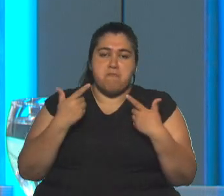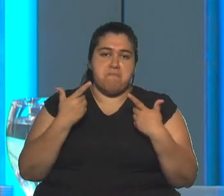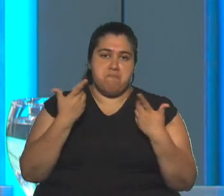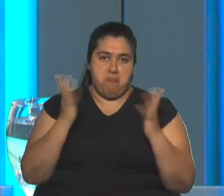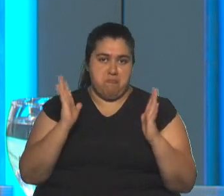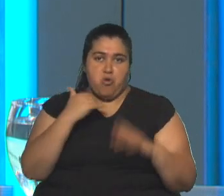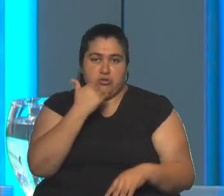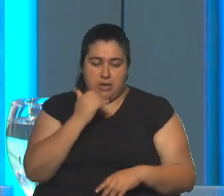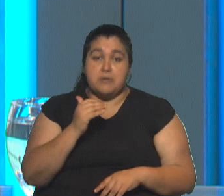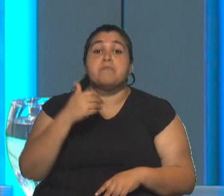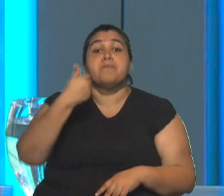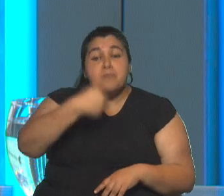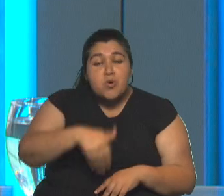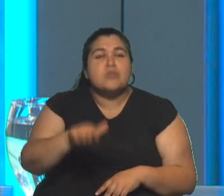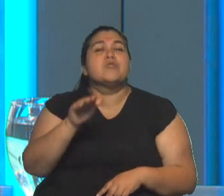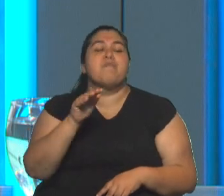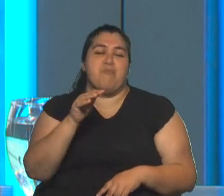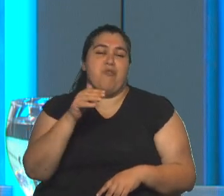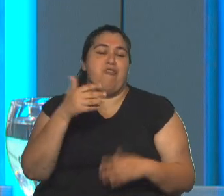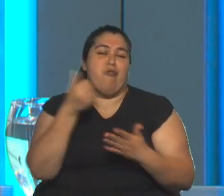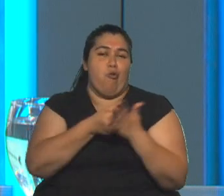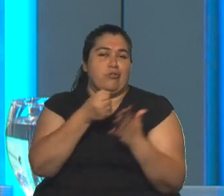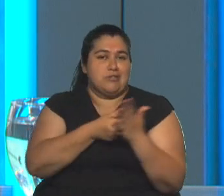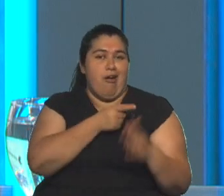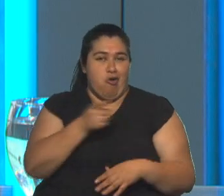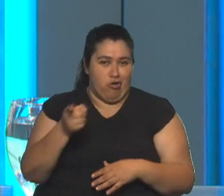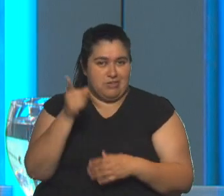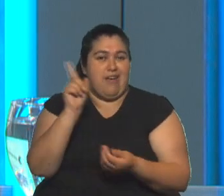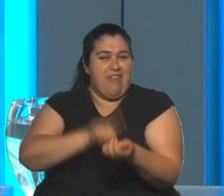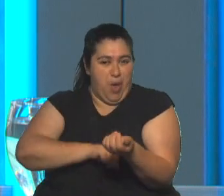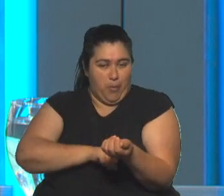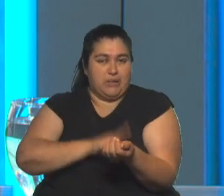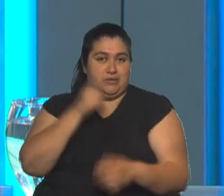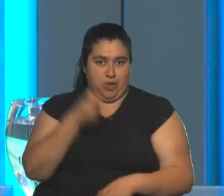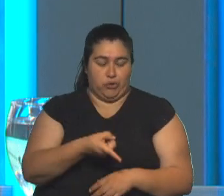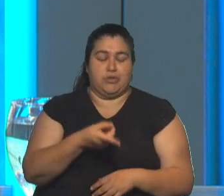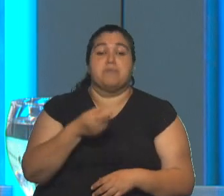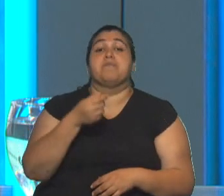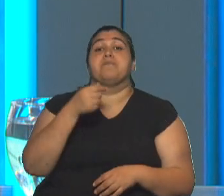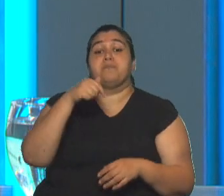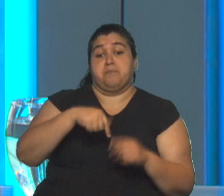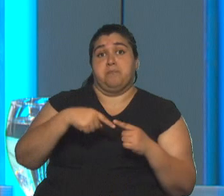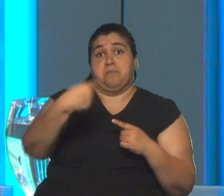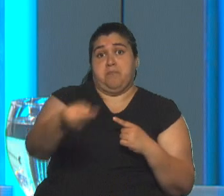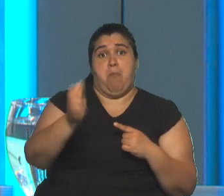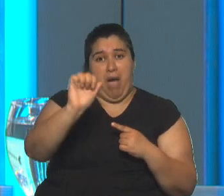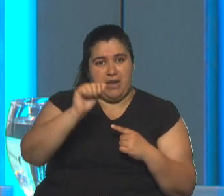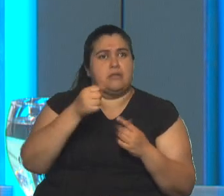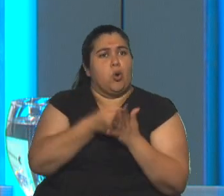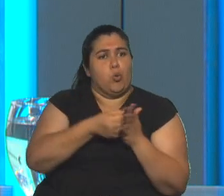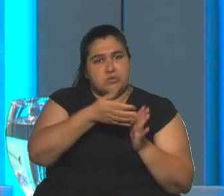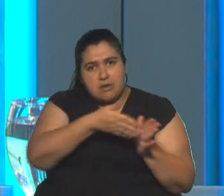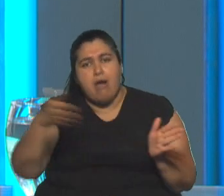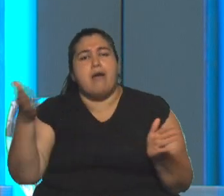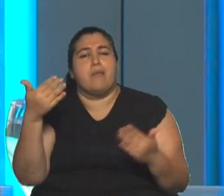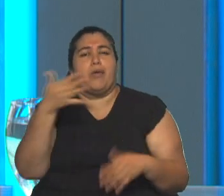de noviembre, es el día de la lucha contra la diabetes, así que aprovechamos estos días desde hoy y hasta el próximo martes para, bueno, tratar de entender